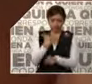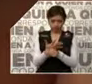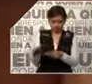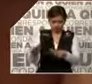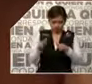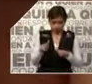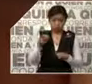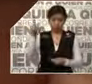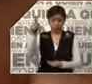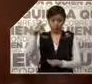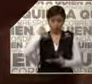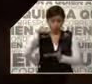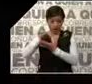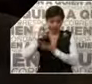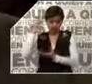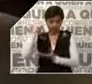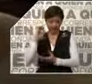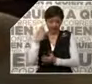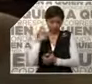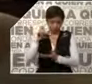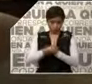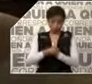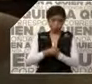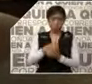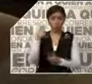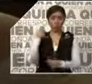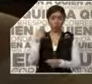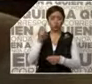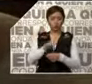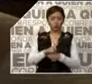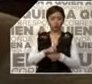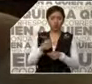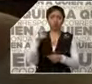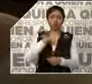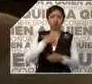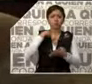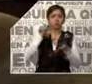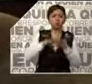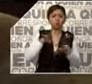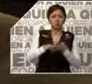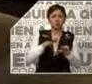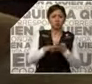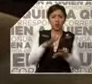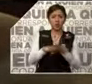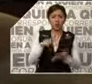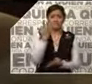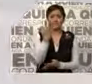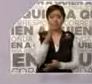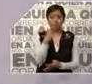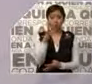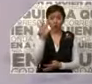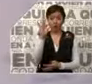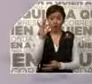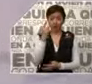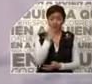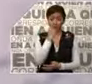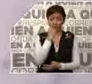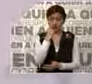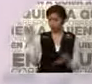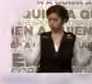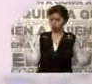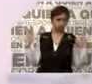su expareja no se quedó conforme. Un día soy detenida por aproximadamente 40 policías. Me ingresan